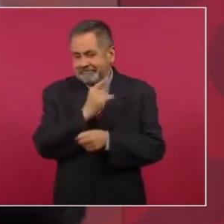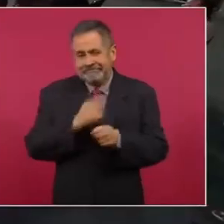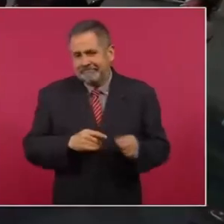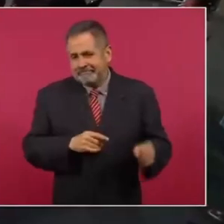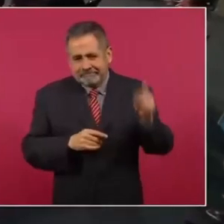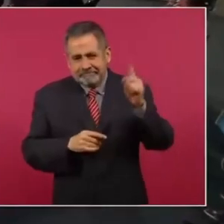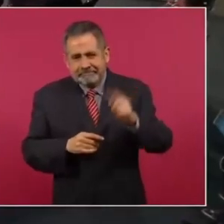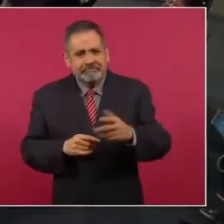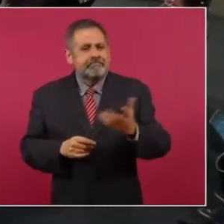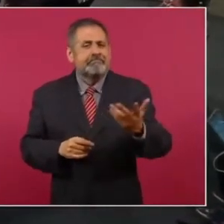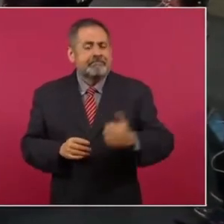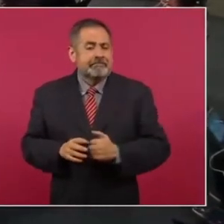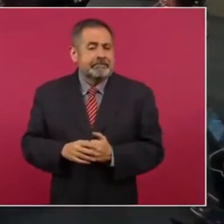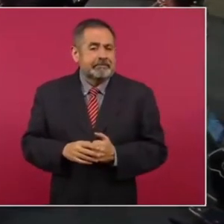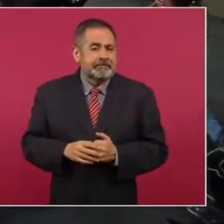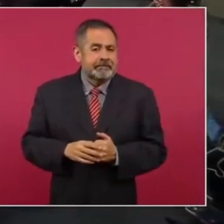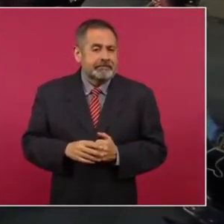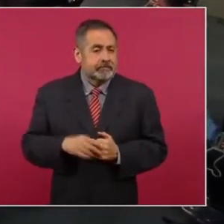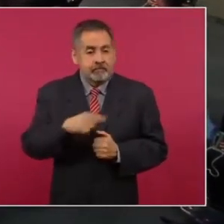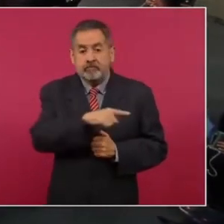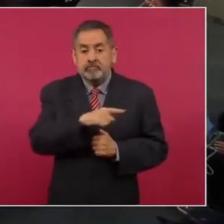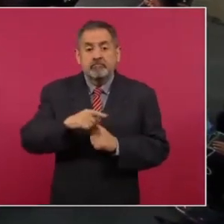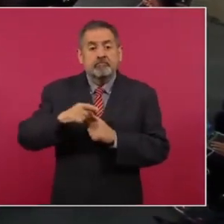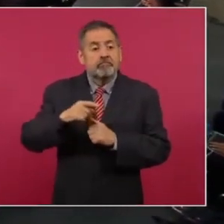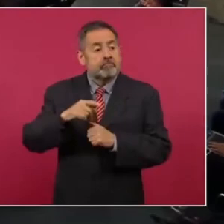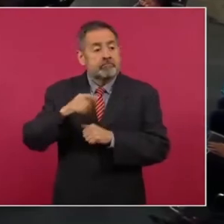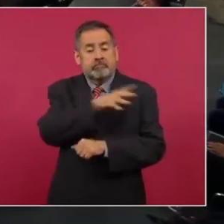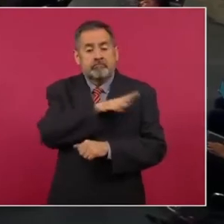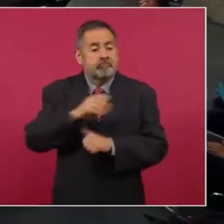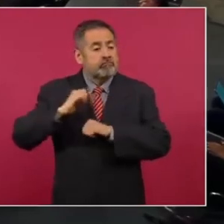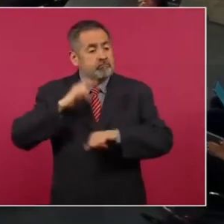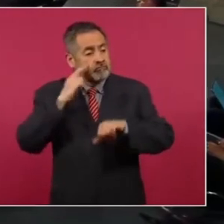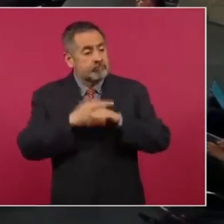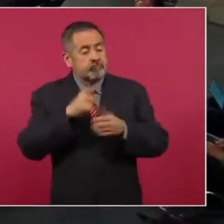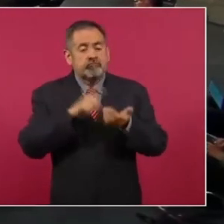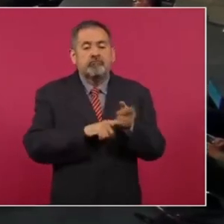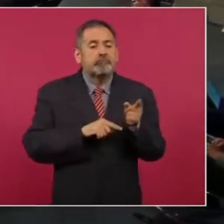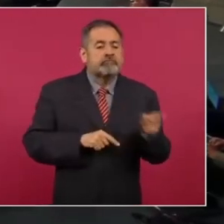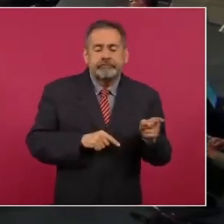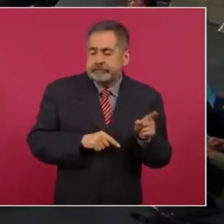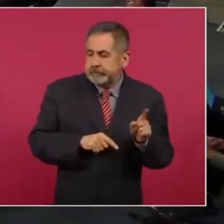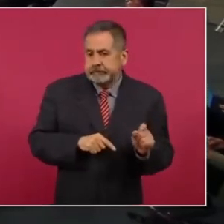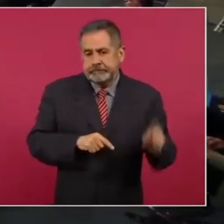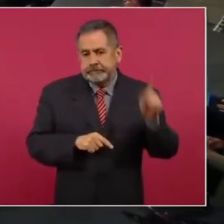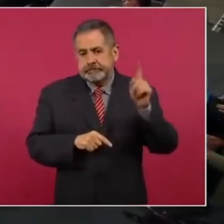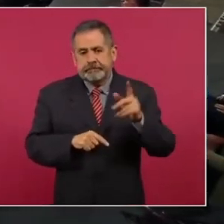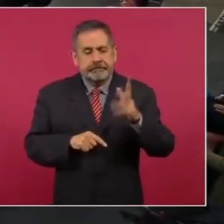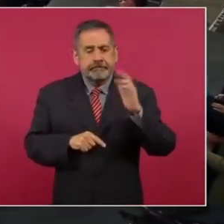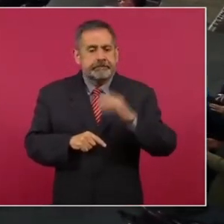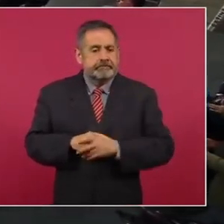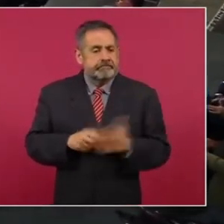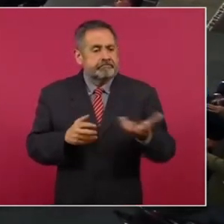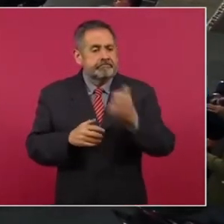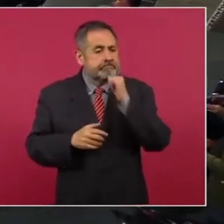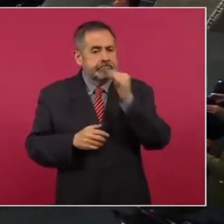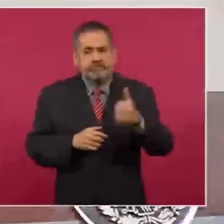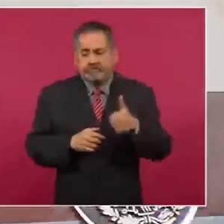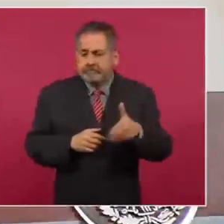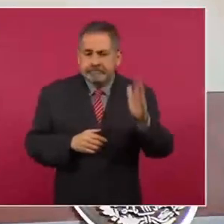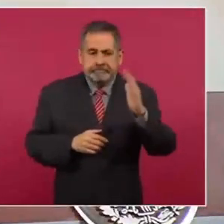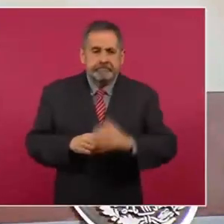que tenía ese encargo, pero que al final pues no hizo nada.